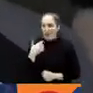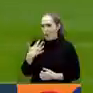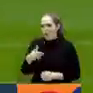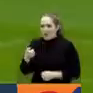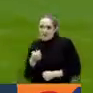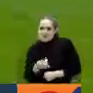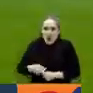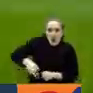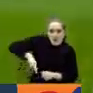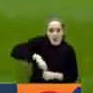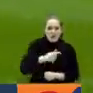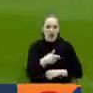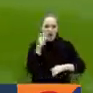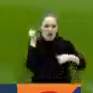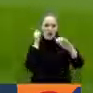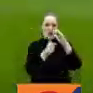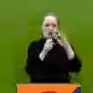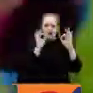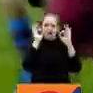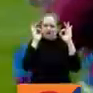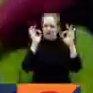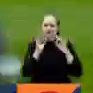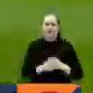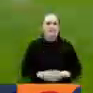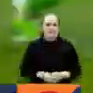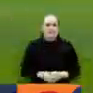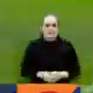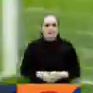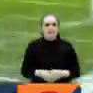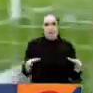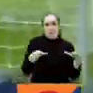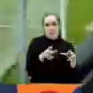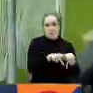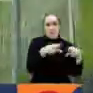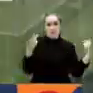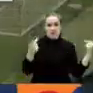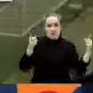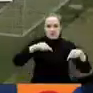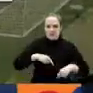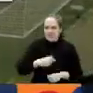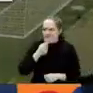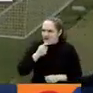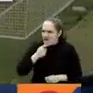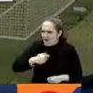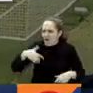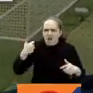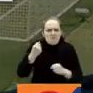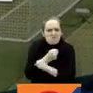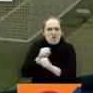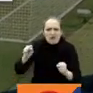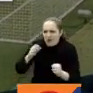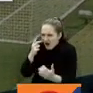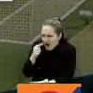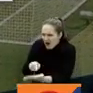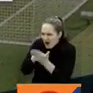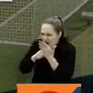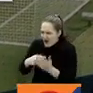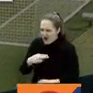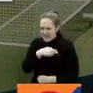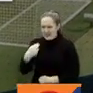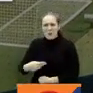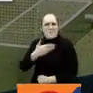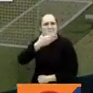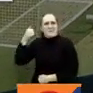a Piqué y golazo. Cómo no, de la prensa especializada también. Falcao impresionante, lo mejor que ha hecho el Rayo en su historia, el